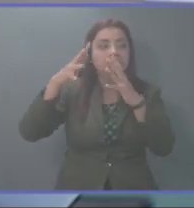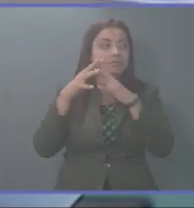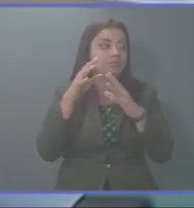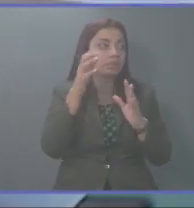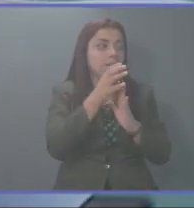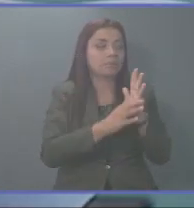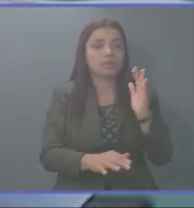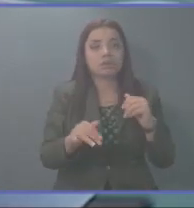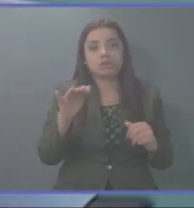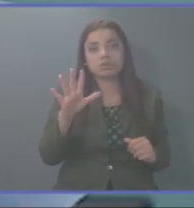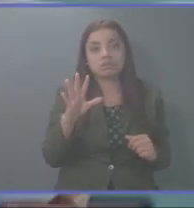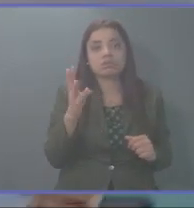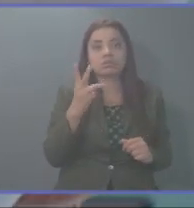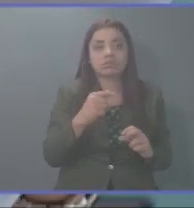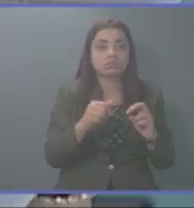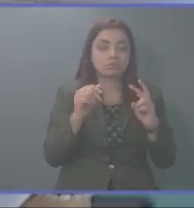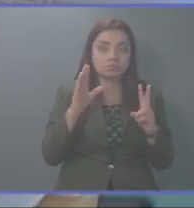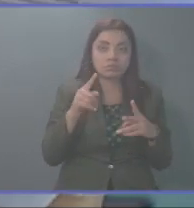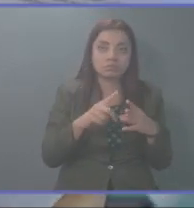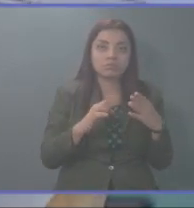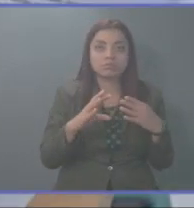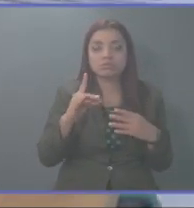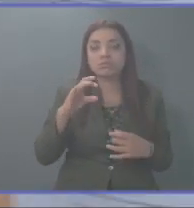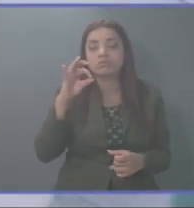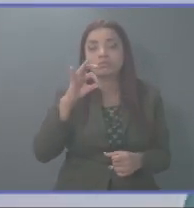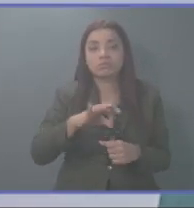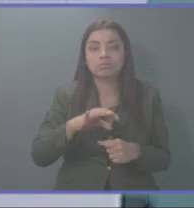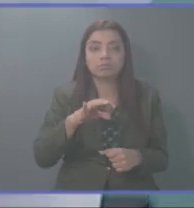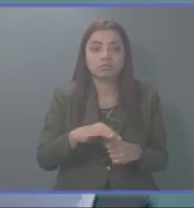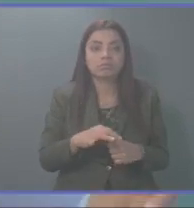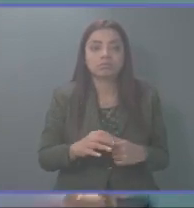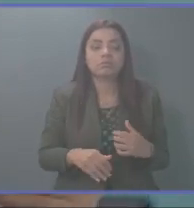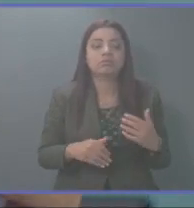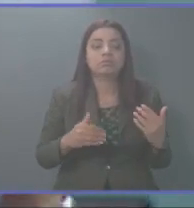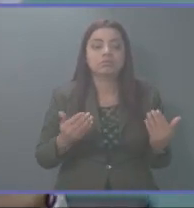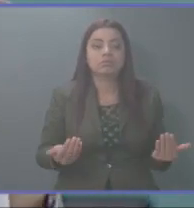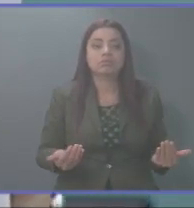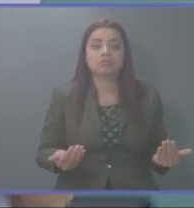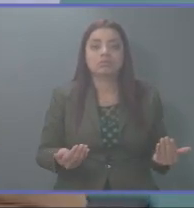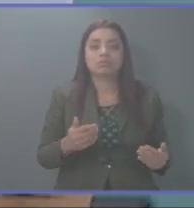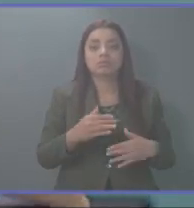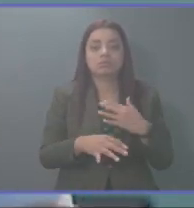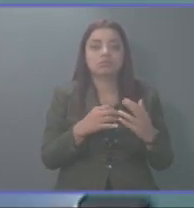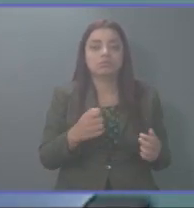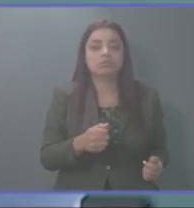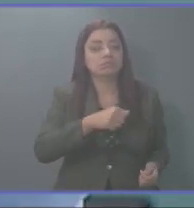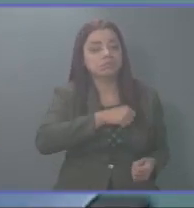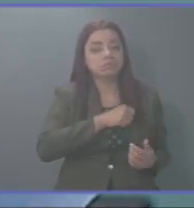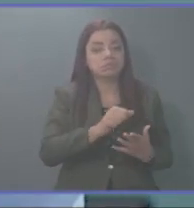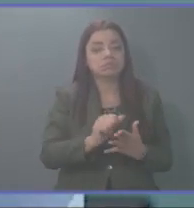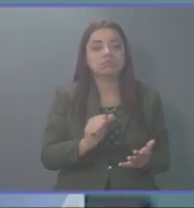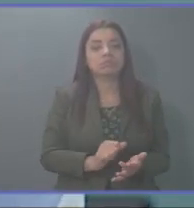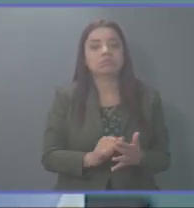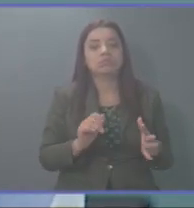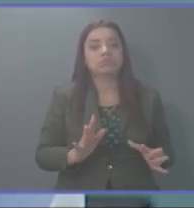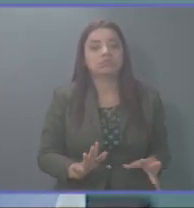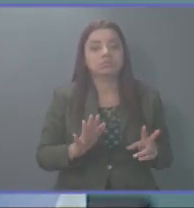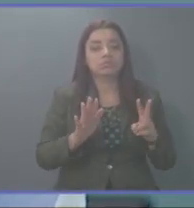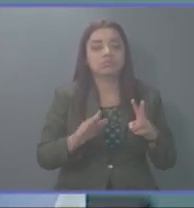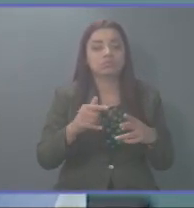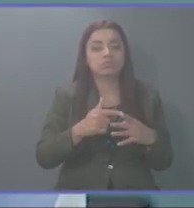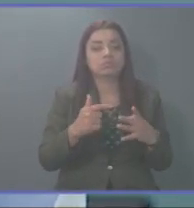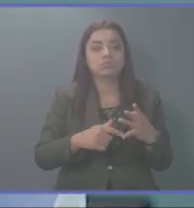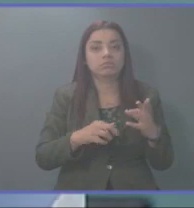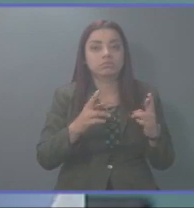del título 7 del Código Electoral, en lo que corresponda. Artículo 17. Refórmase el